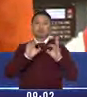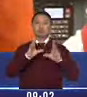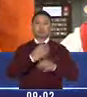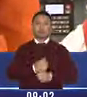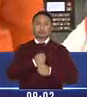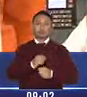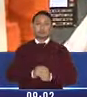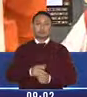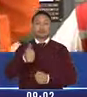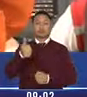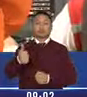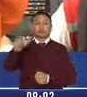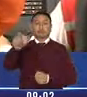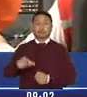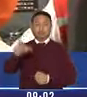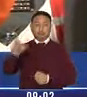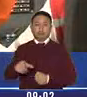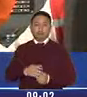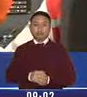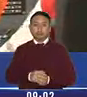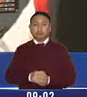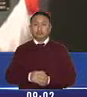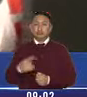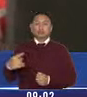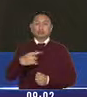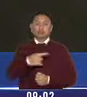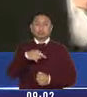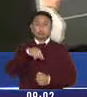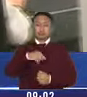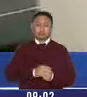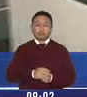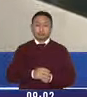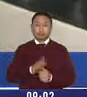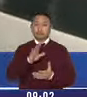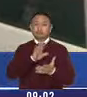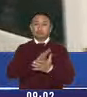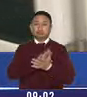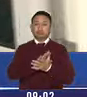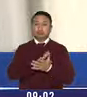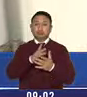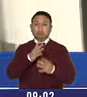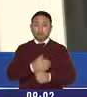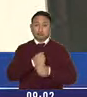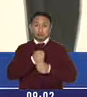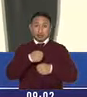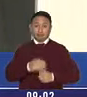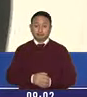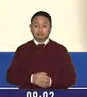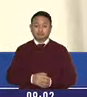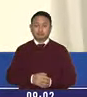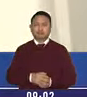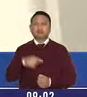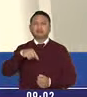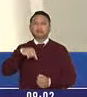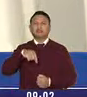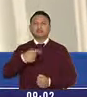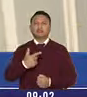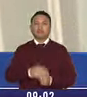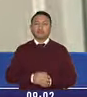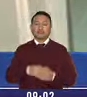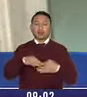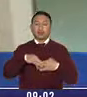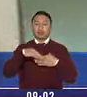del propio ciudadano, por temas de que los ciudadanos vayan viajando tranquilos y seguros, ¿no? Entonces, lo que tenemos es unos